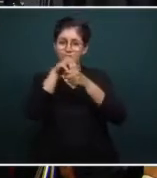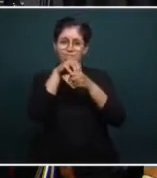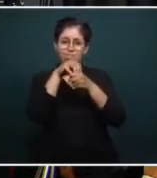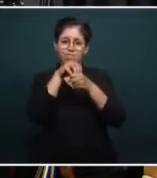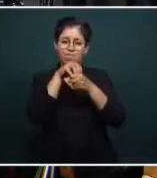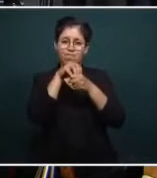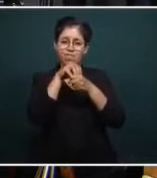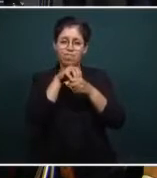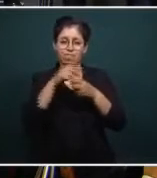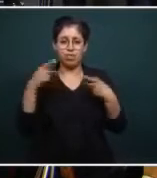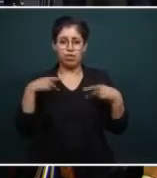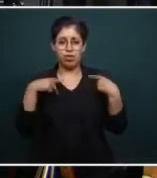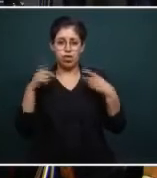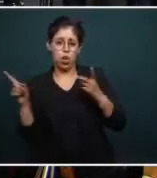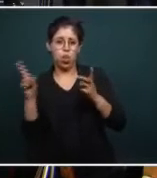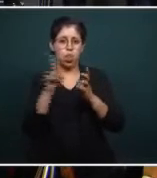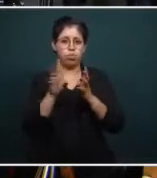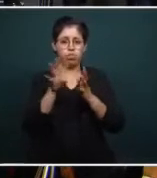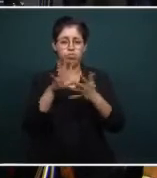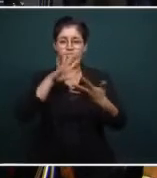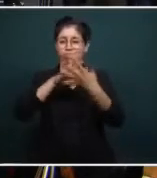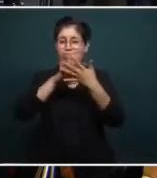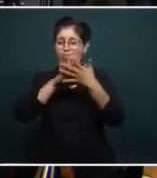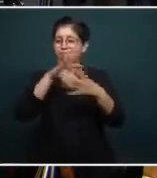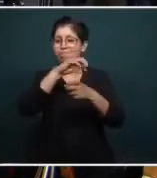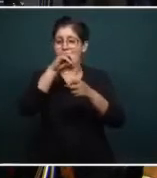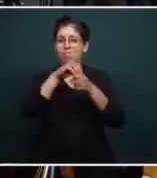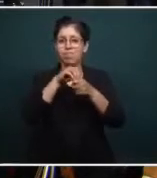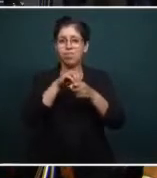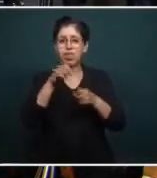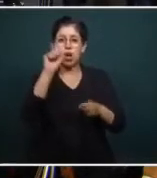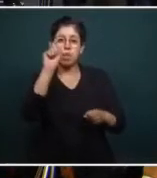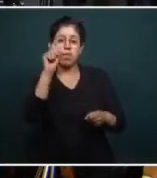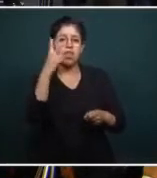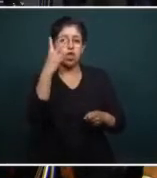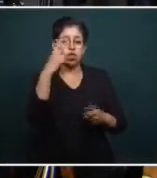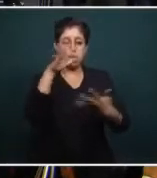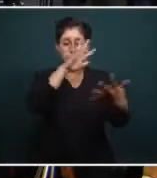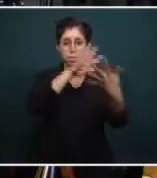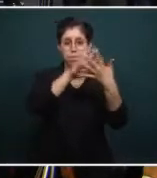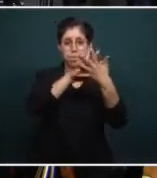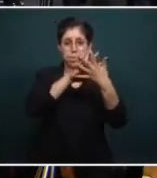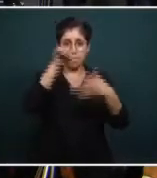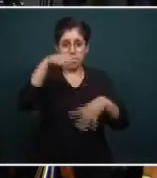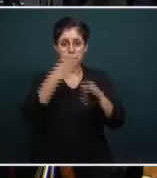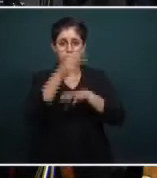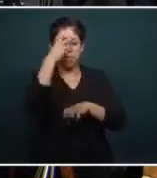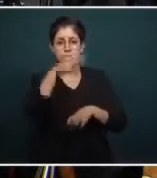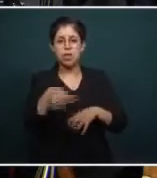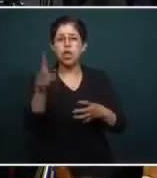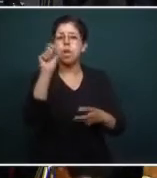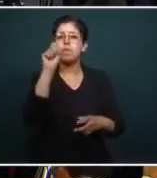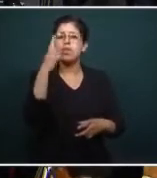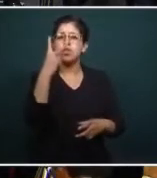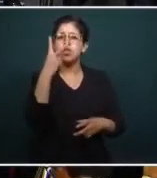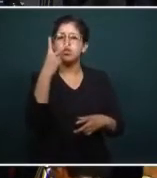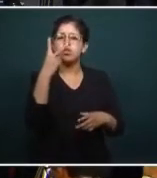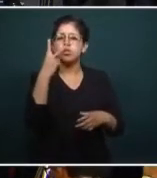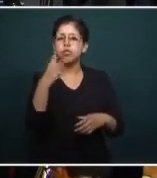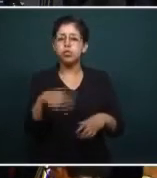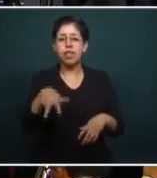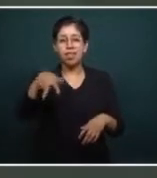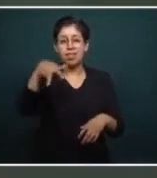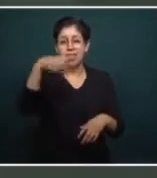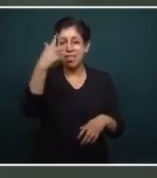privadas de la libertad. and it En el has caso to del do Estado with de México, tenemos liberty. 22 penales. We have De esos 22 penales 22 tenemos penal